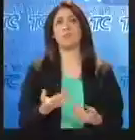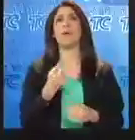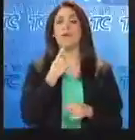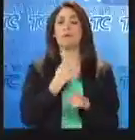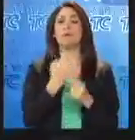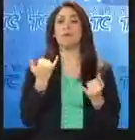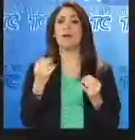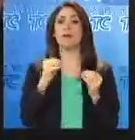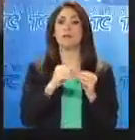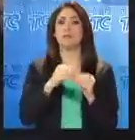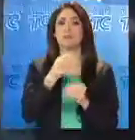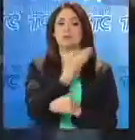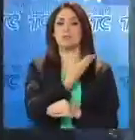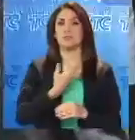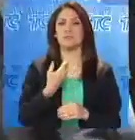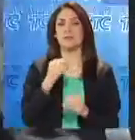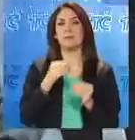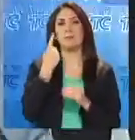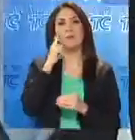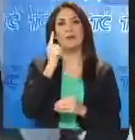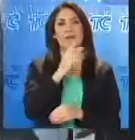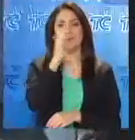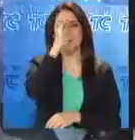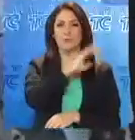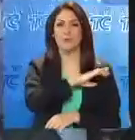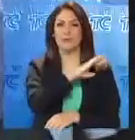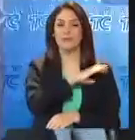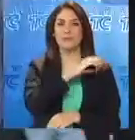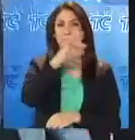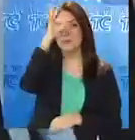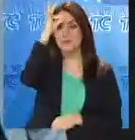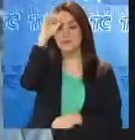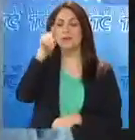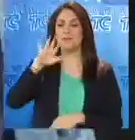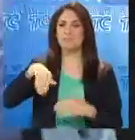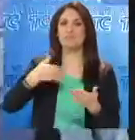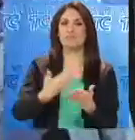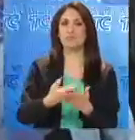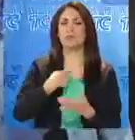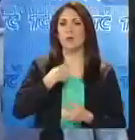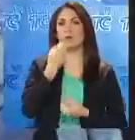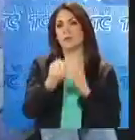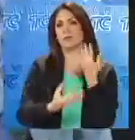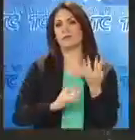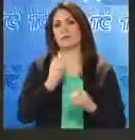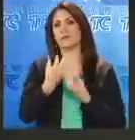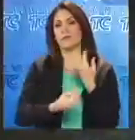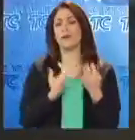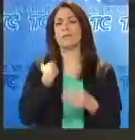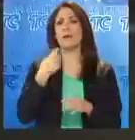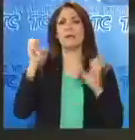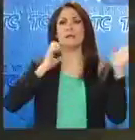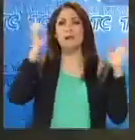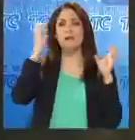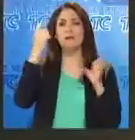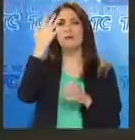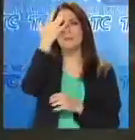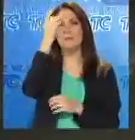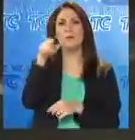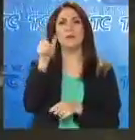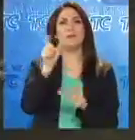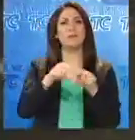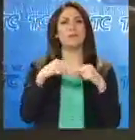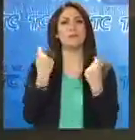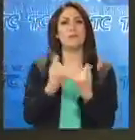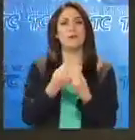José Serrano, visitó a los uniformados heridos en el hospital de la policía y expuso qué tipo de estrategias utilizaron quienes supuestamente